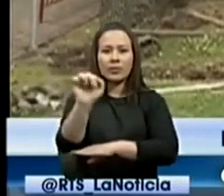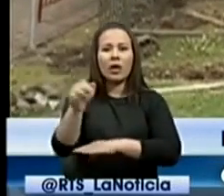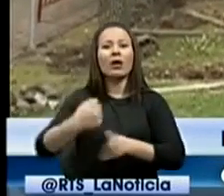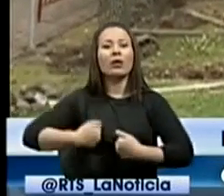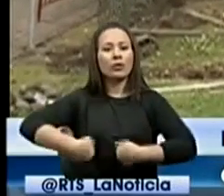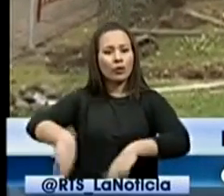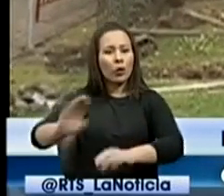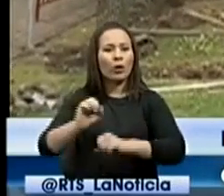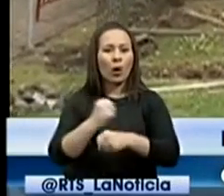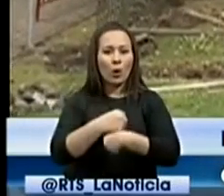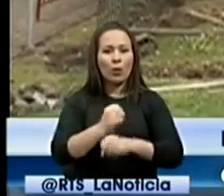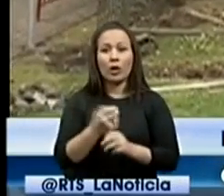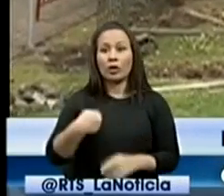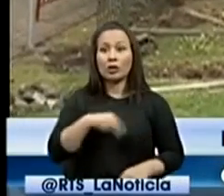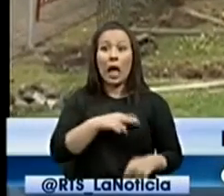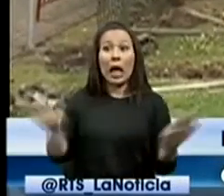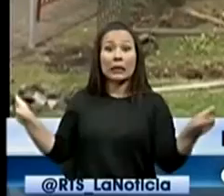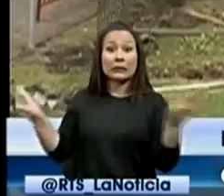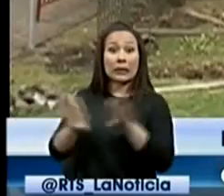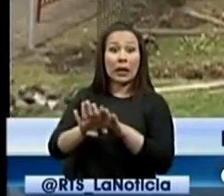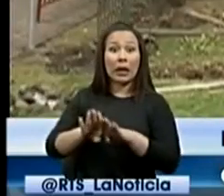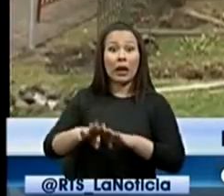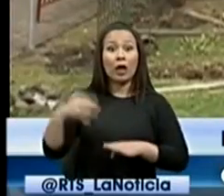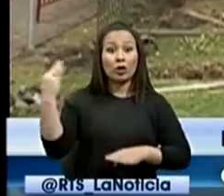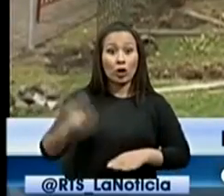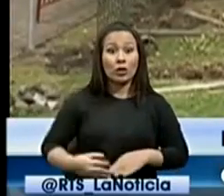obra. Y especialmente